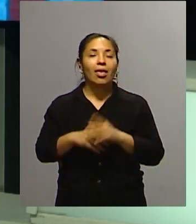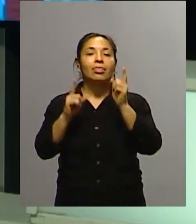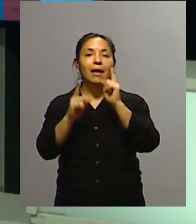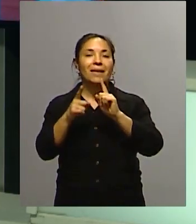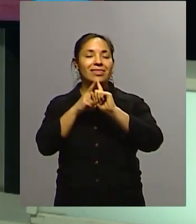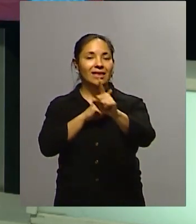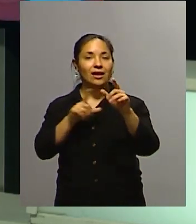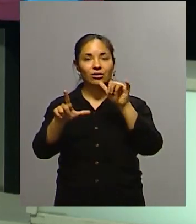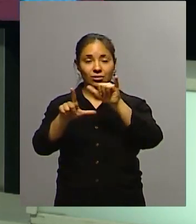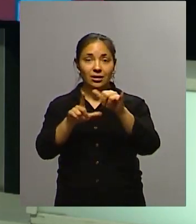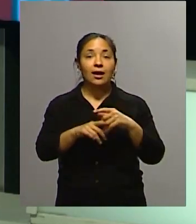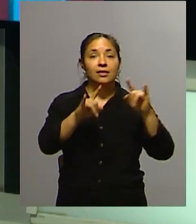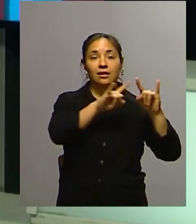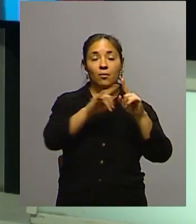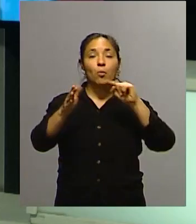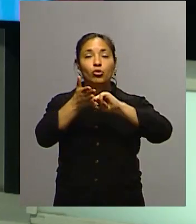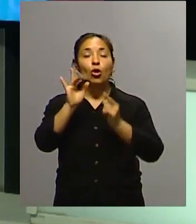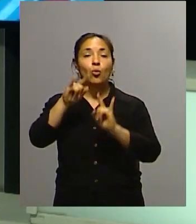vernos,